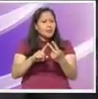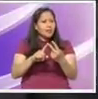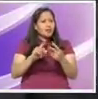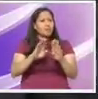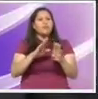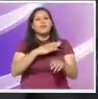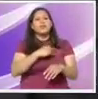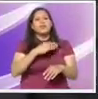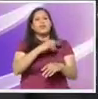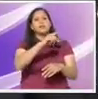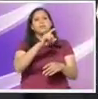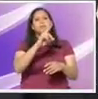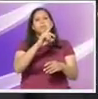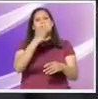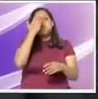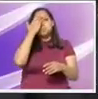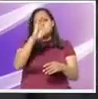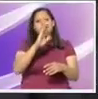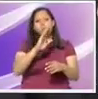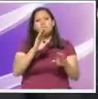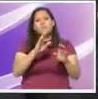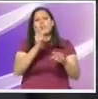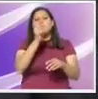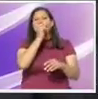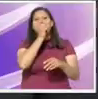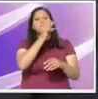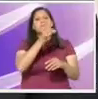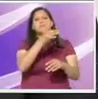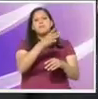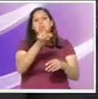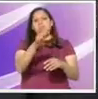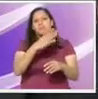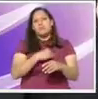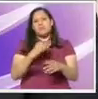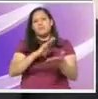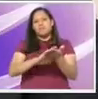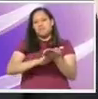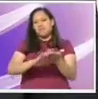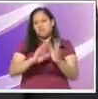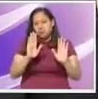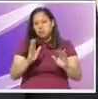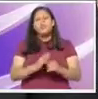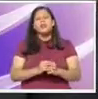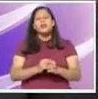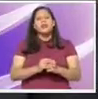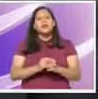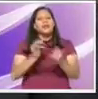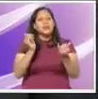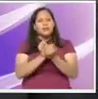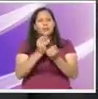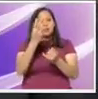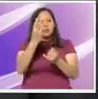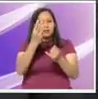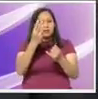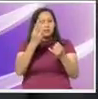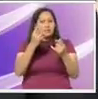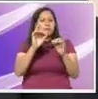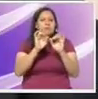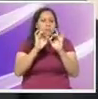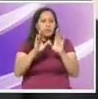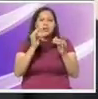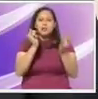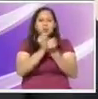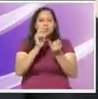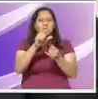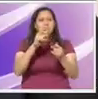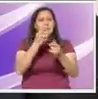apagan los hijos, ¿no? Claro. Ese es el Lo caso. opacas, ¿no? Exactamente. Bueno, otros casos también, mira, hay 3 casos así rápidamente en la historia de